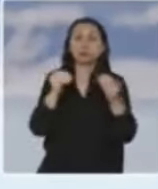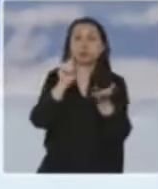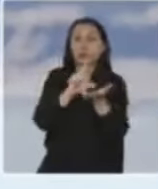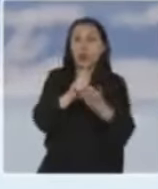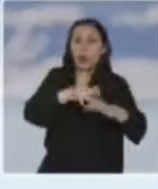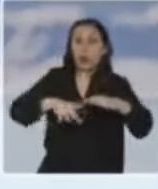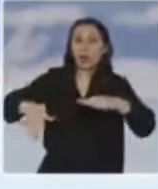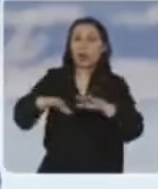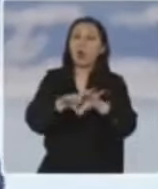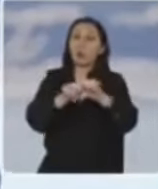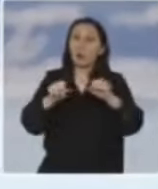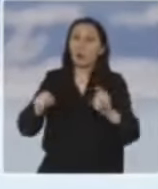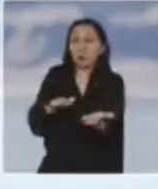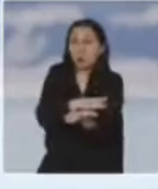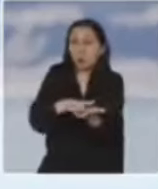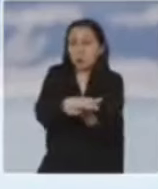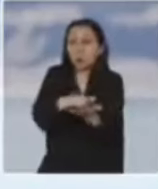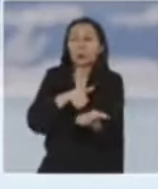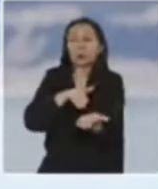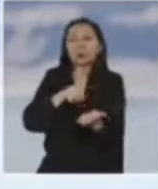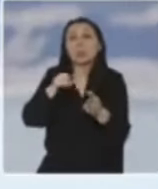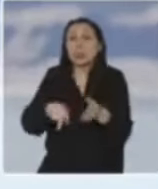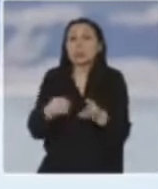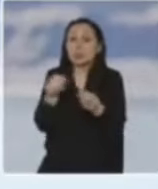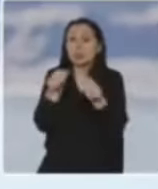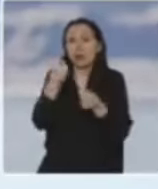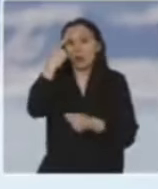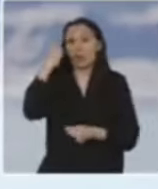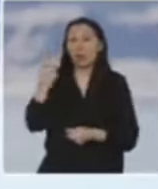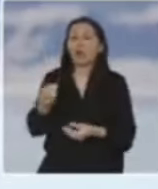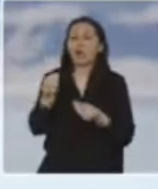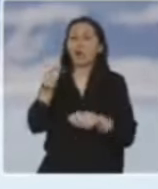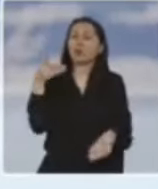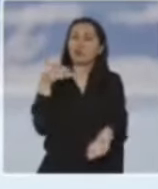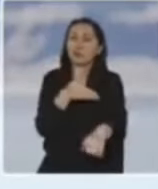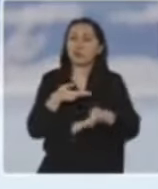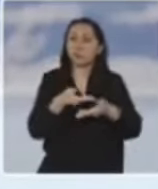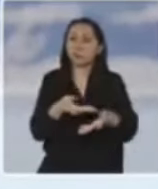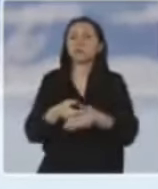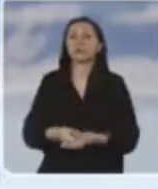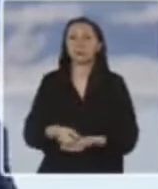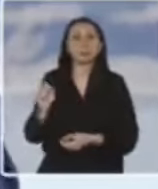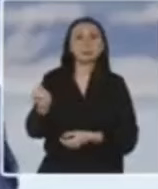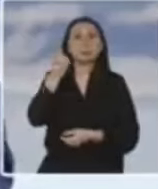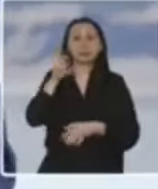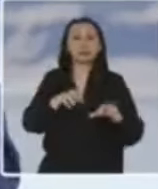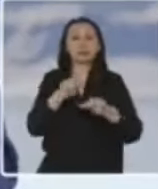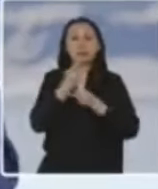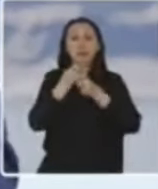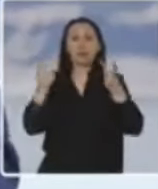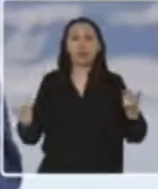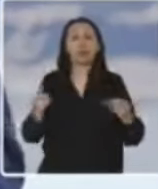Isla compromisos de pavimentación Así que creo que esta Va a ser una muy buena una muy buena gira y quisimos tener nuestra primera actividad